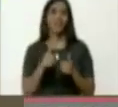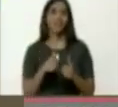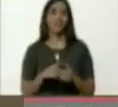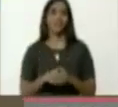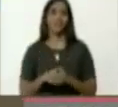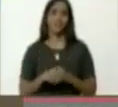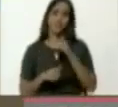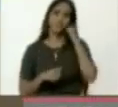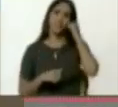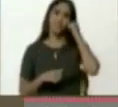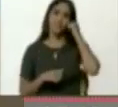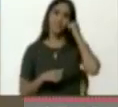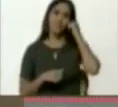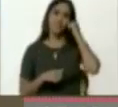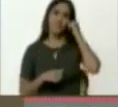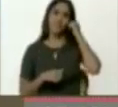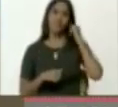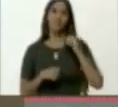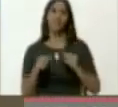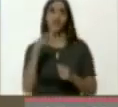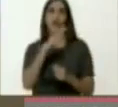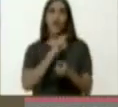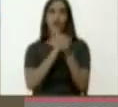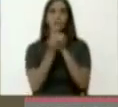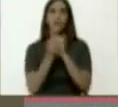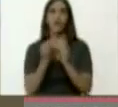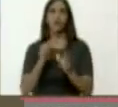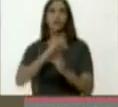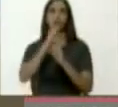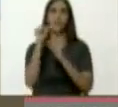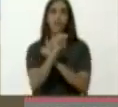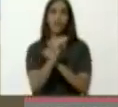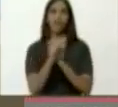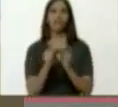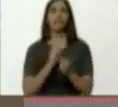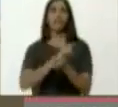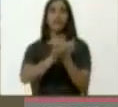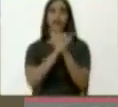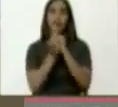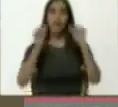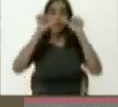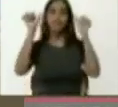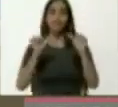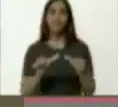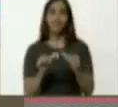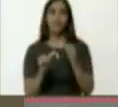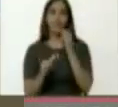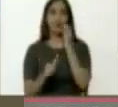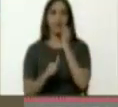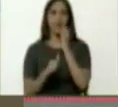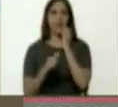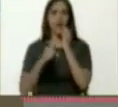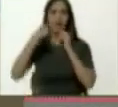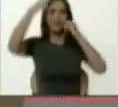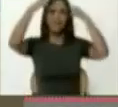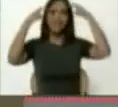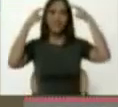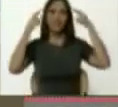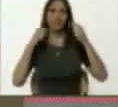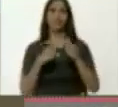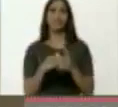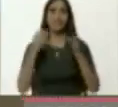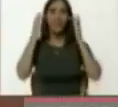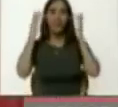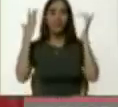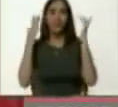15, ¿qué dice ahí? No cambiemos el clima, cambiemos el sistema. Hugo Rafael Chávez Frías. Pónchalo.